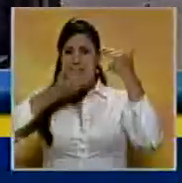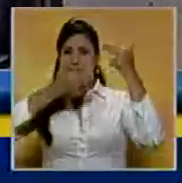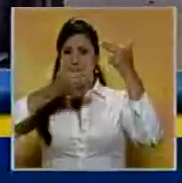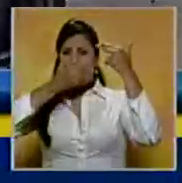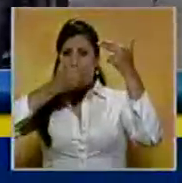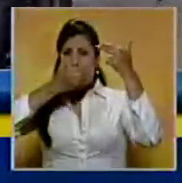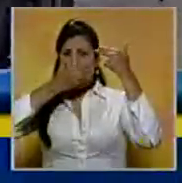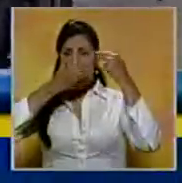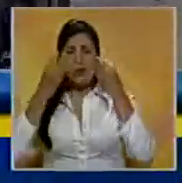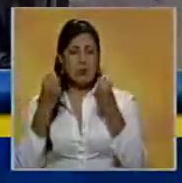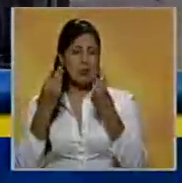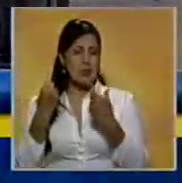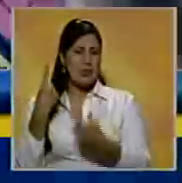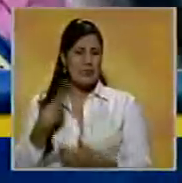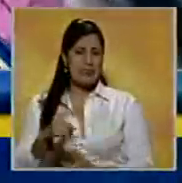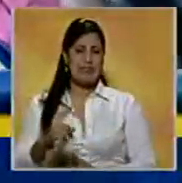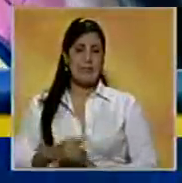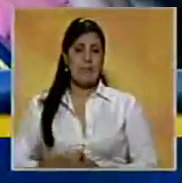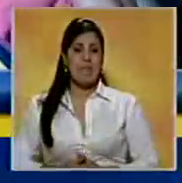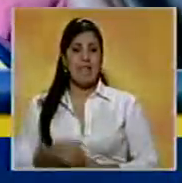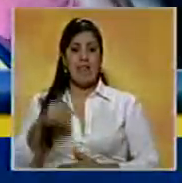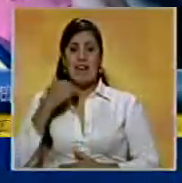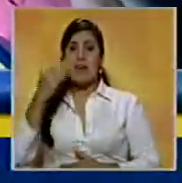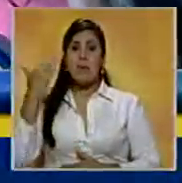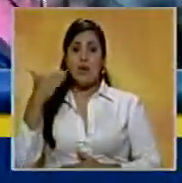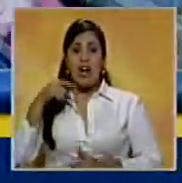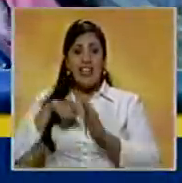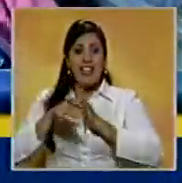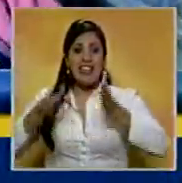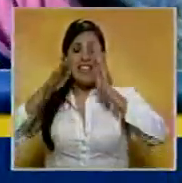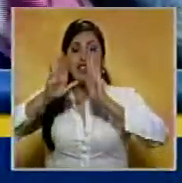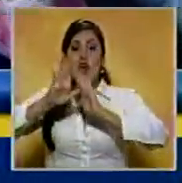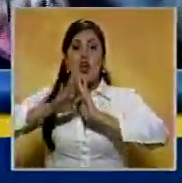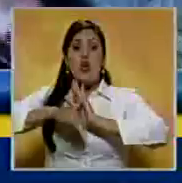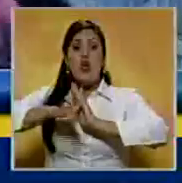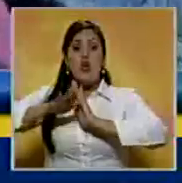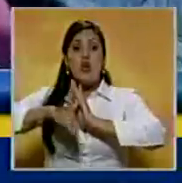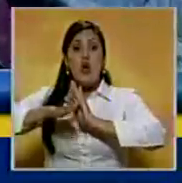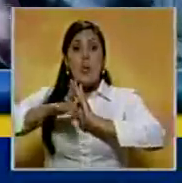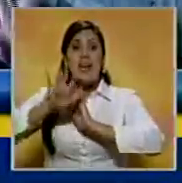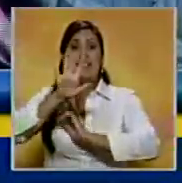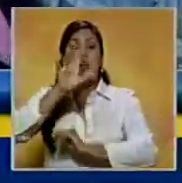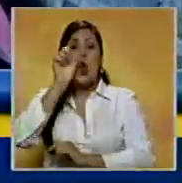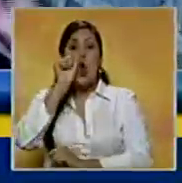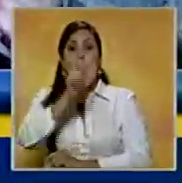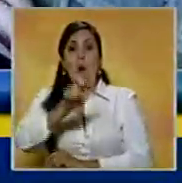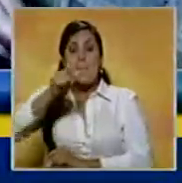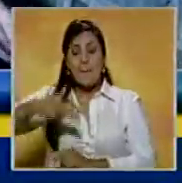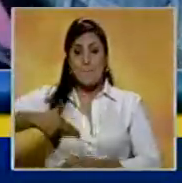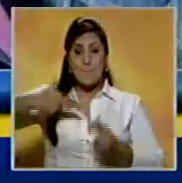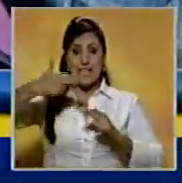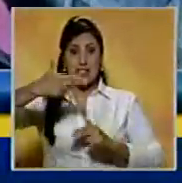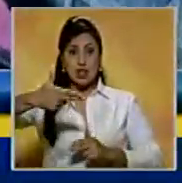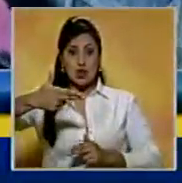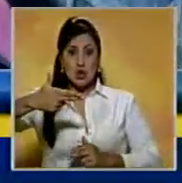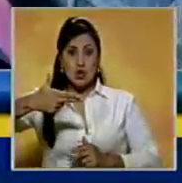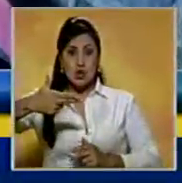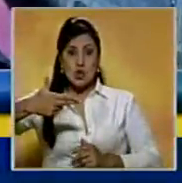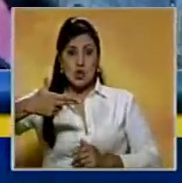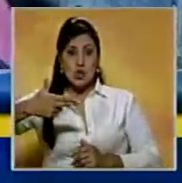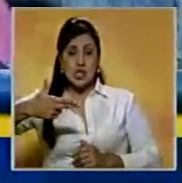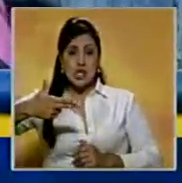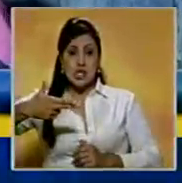Express se han intensificado entraron en mi edificio robaron entre cinco hombres armados con armas